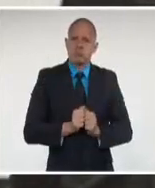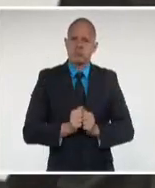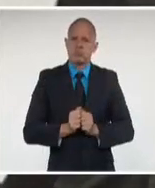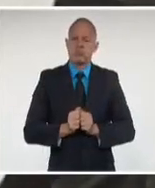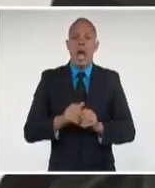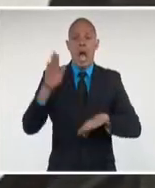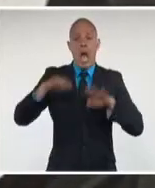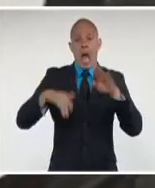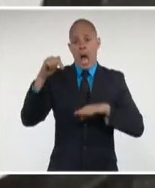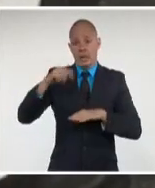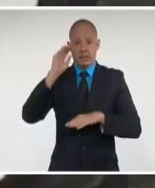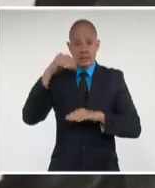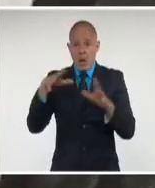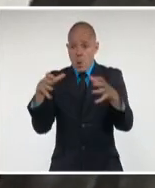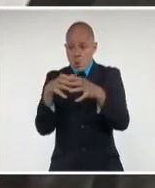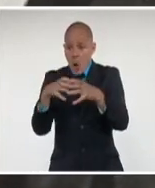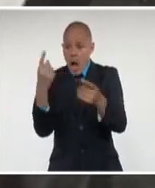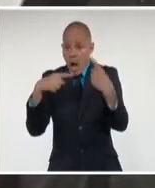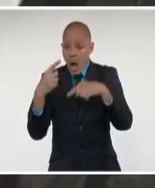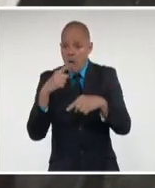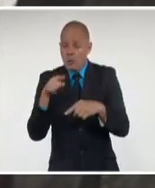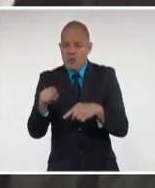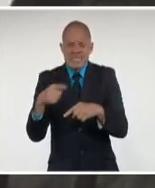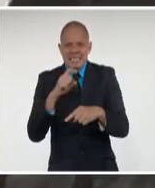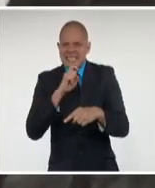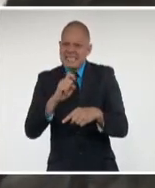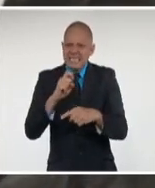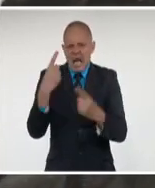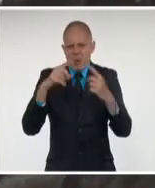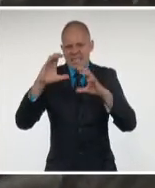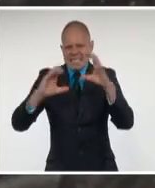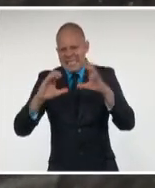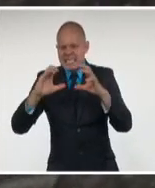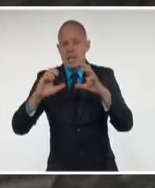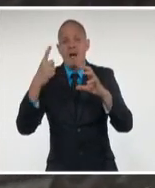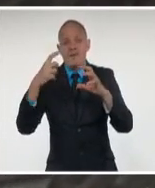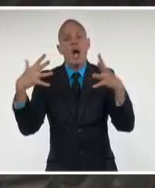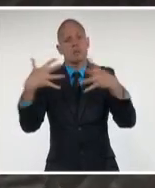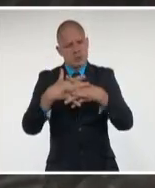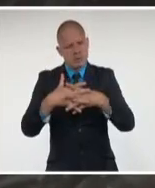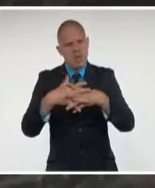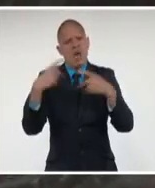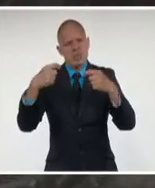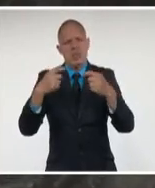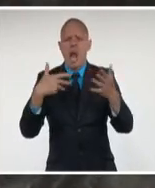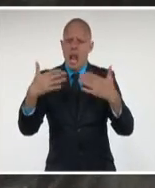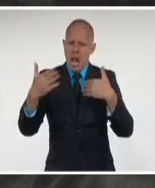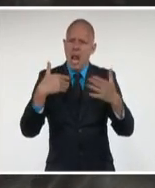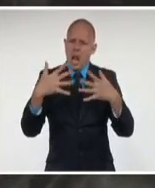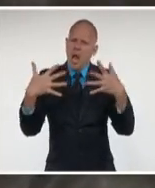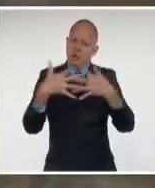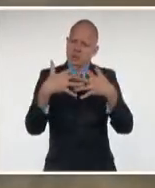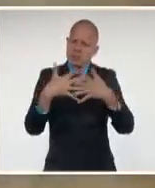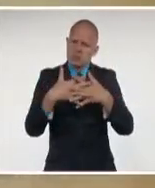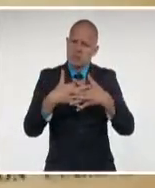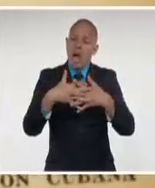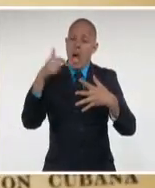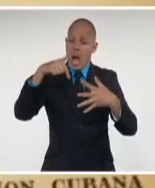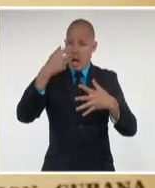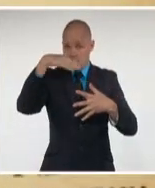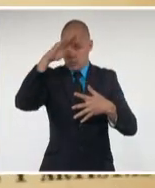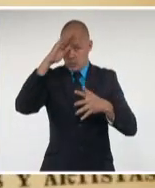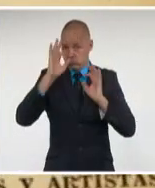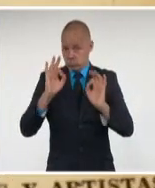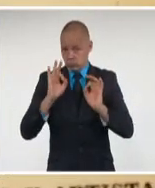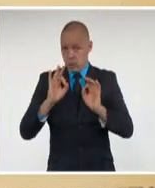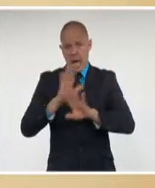historia del gremio. Es así que en un país donde surge una de las revoluciones más profundas del mundo, uno